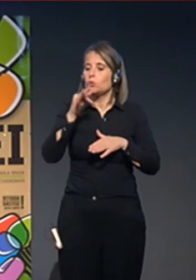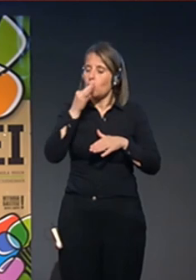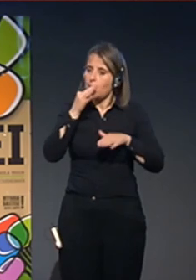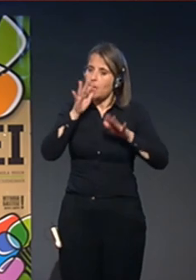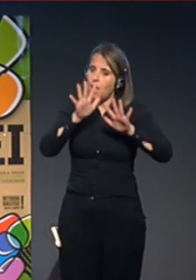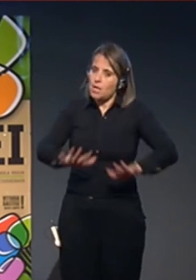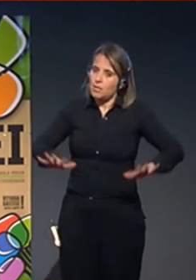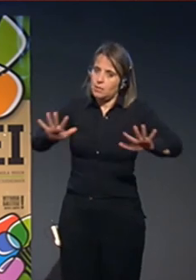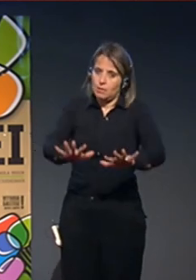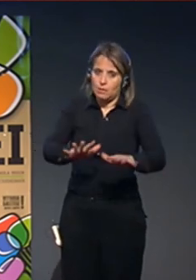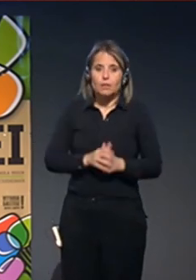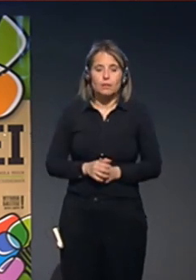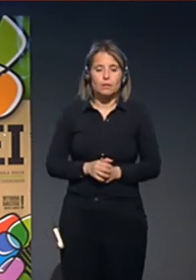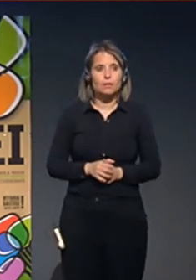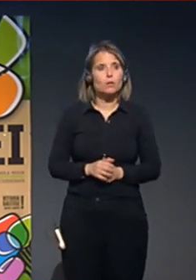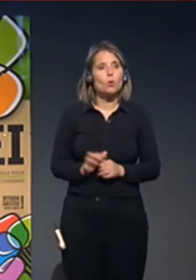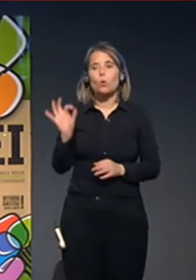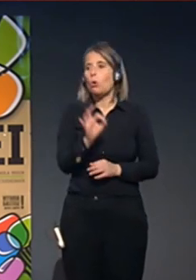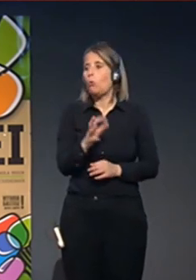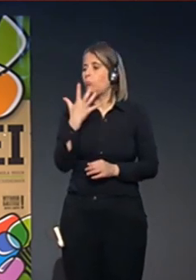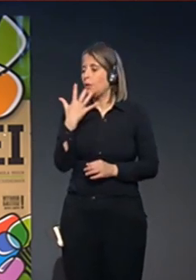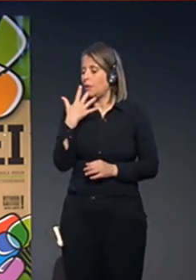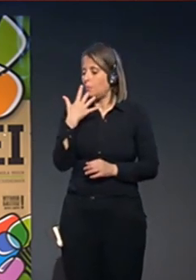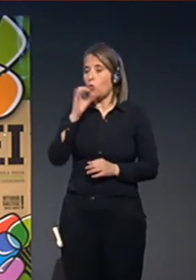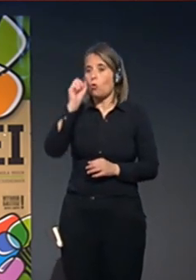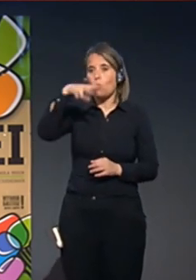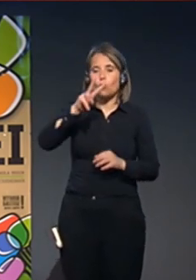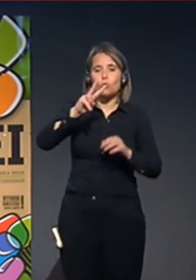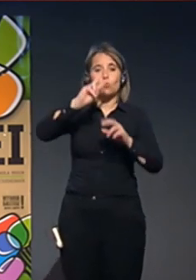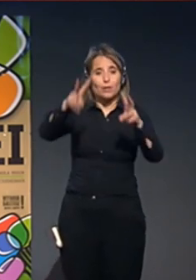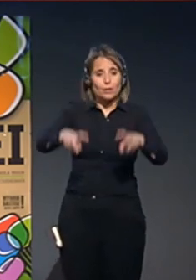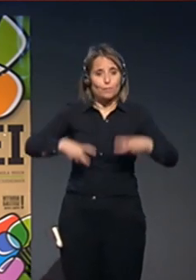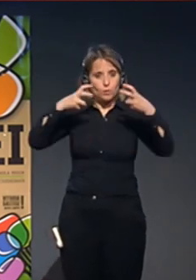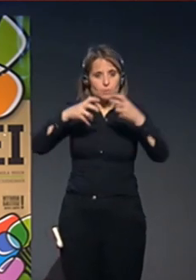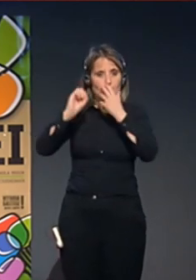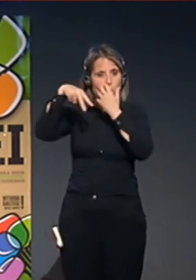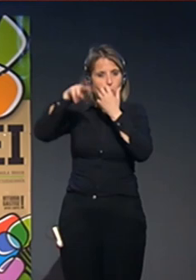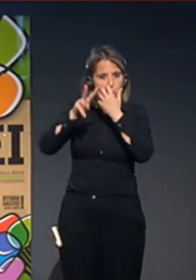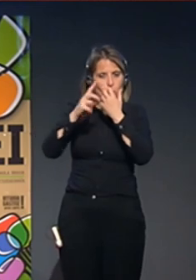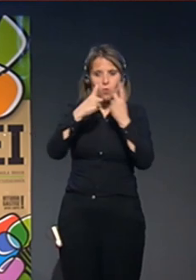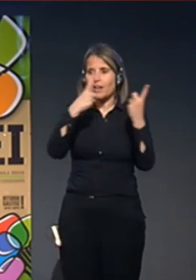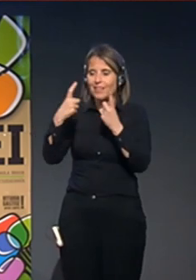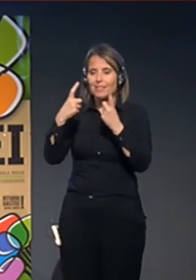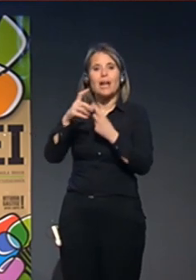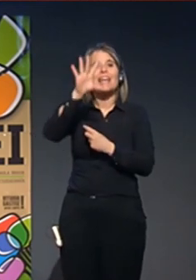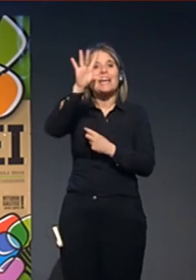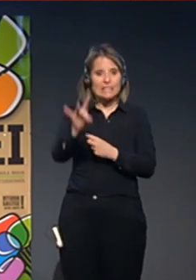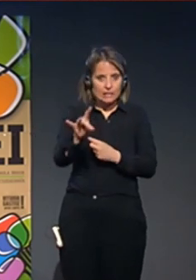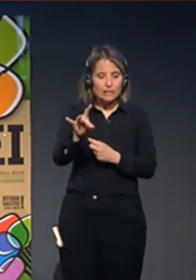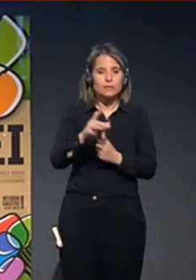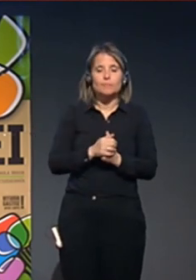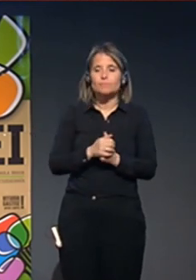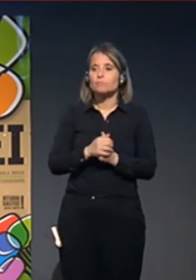demasiado despacio o una reforma de Naciones Unidas Naciones Unidas es necesaria absolutamente